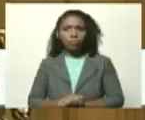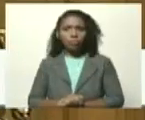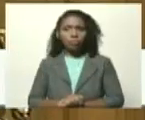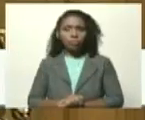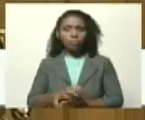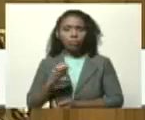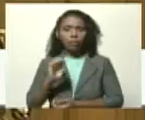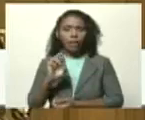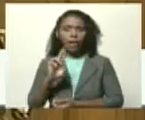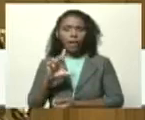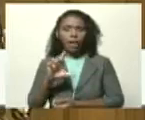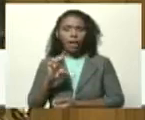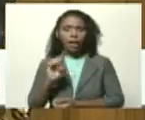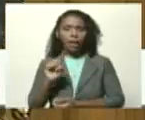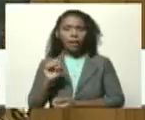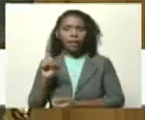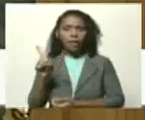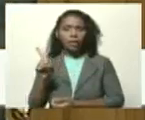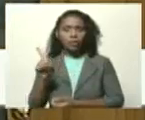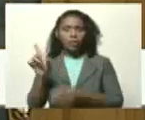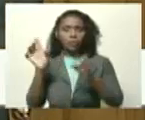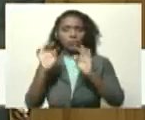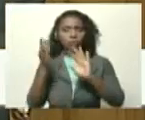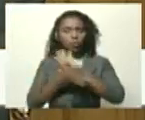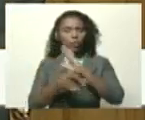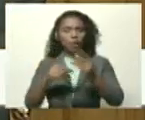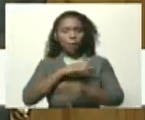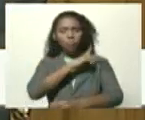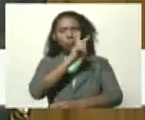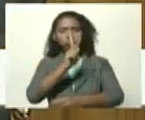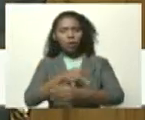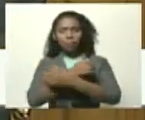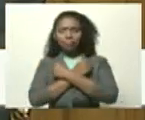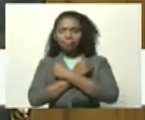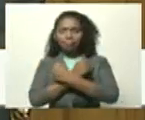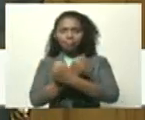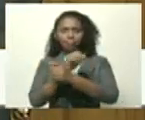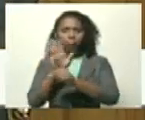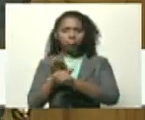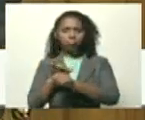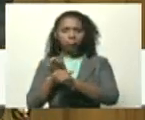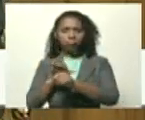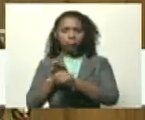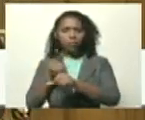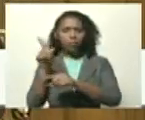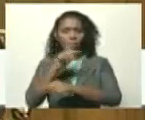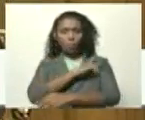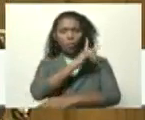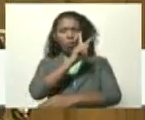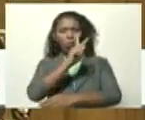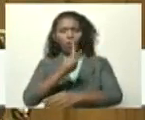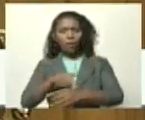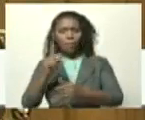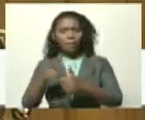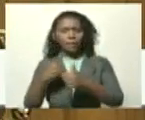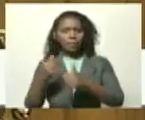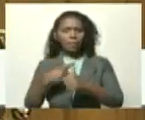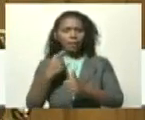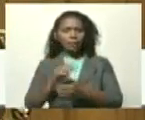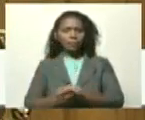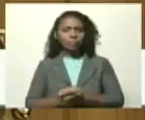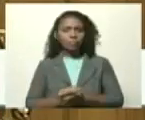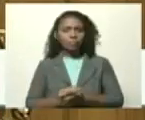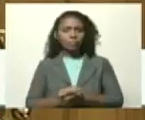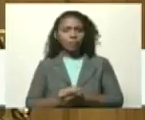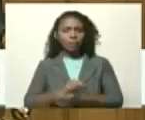Earle, en su poesía, era sobre todo un poeta amoroso. En su poesía era principalmente